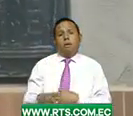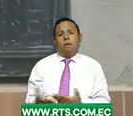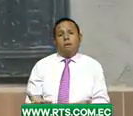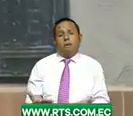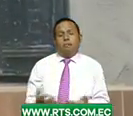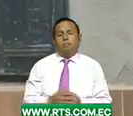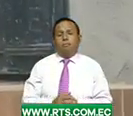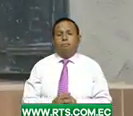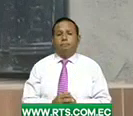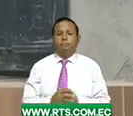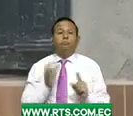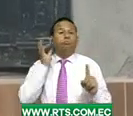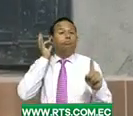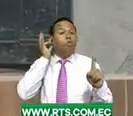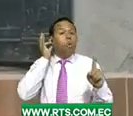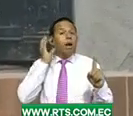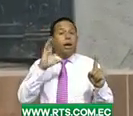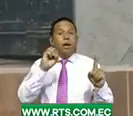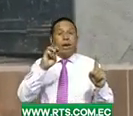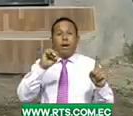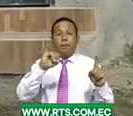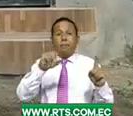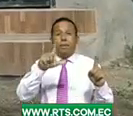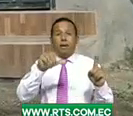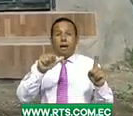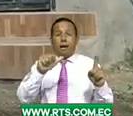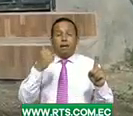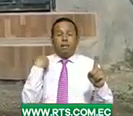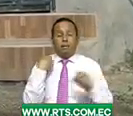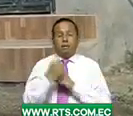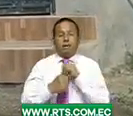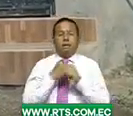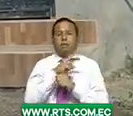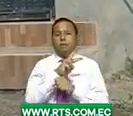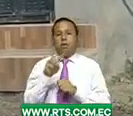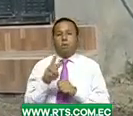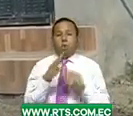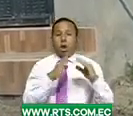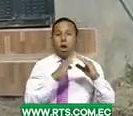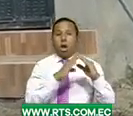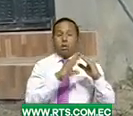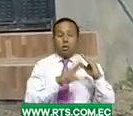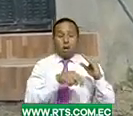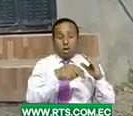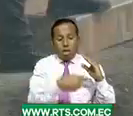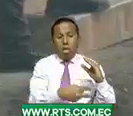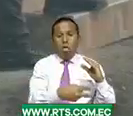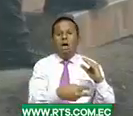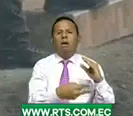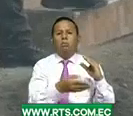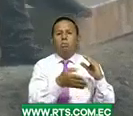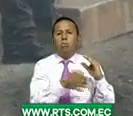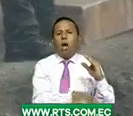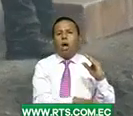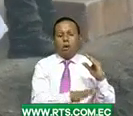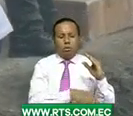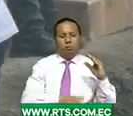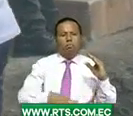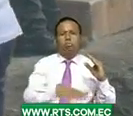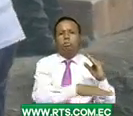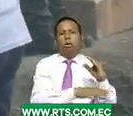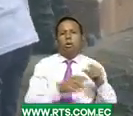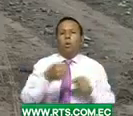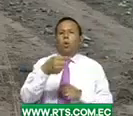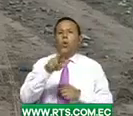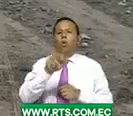El cuerpo de Camila Che, de 22 años, yacía sobre el piso de esta vivienda rentada, ubicada en Langos Chico, en el cantón